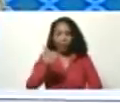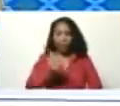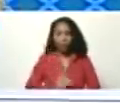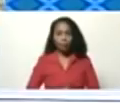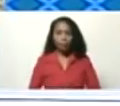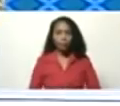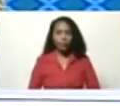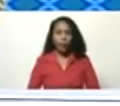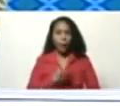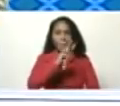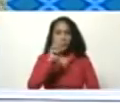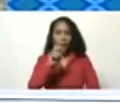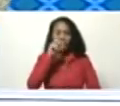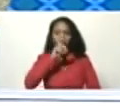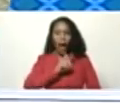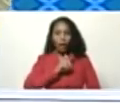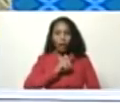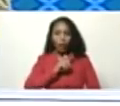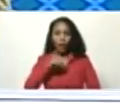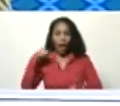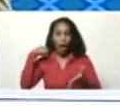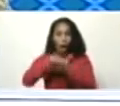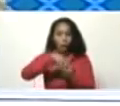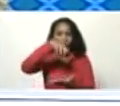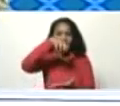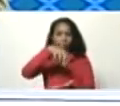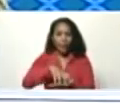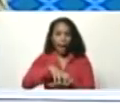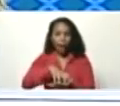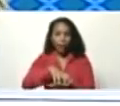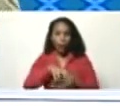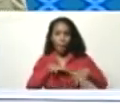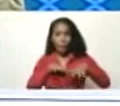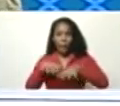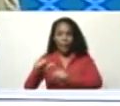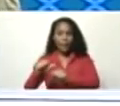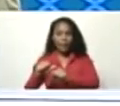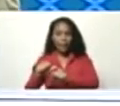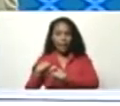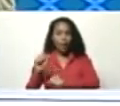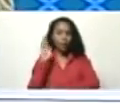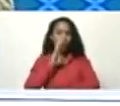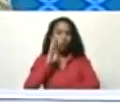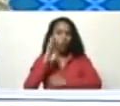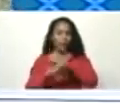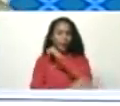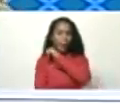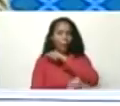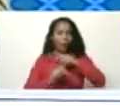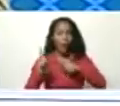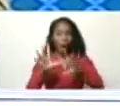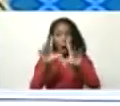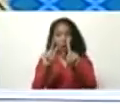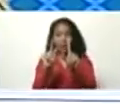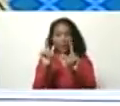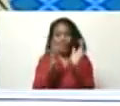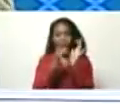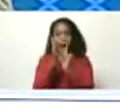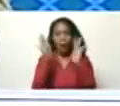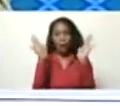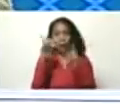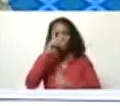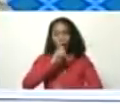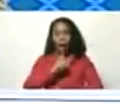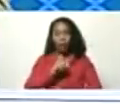los 20 años del golpe de Estado imperialista y fascista del 11 de abril del